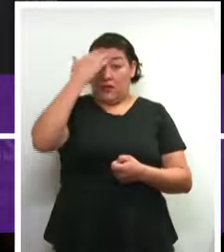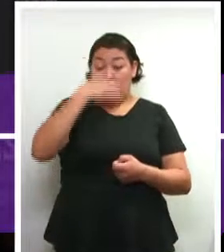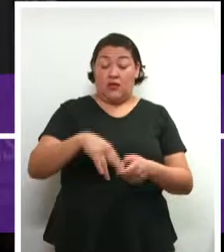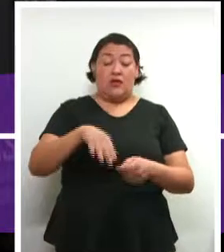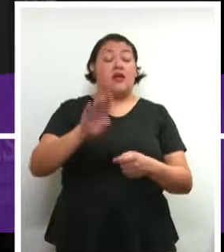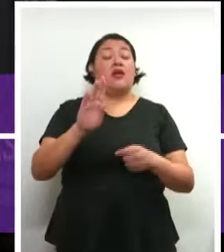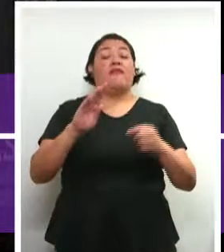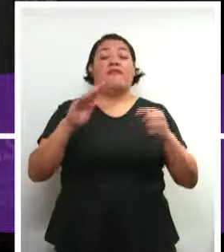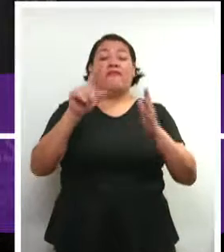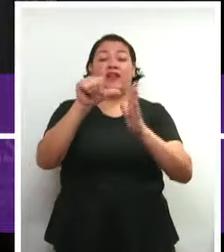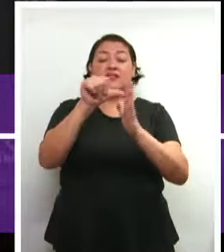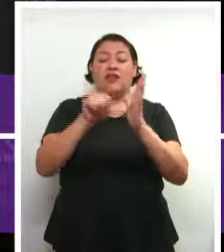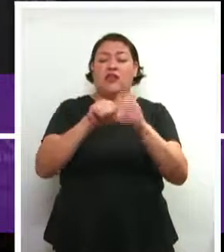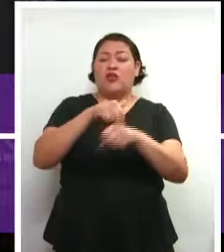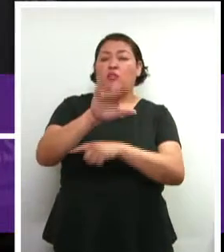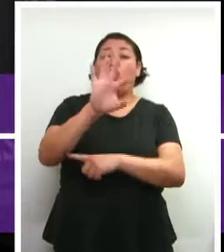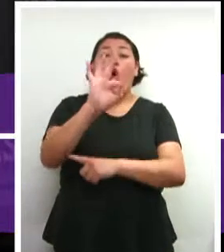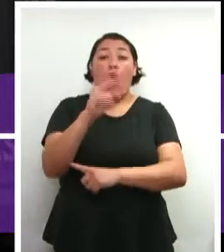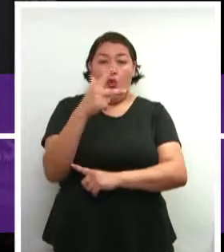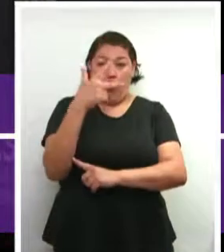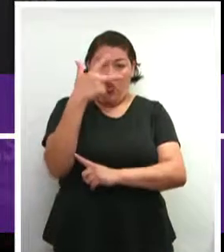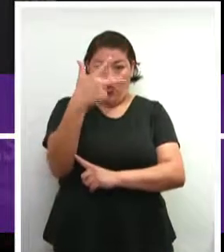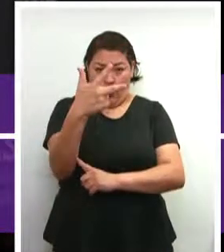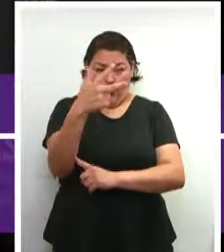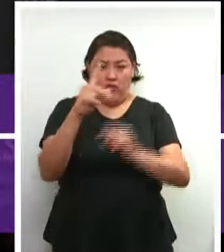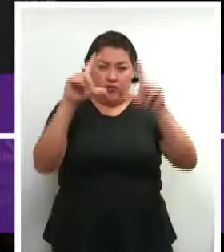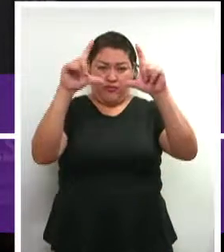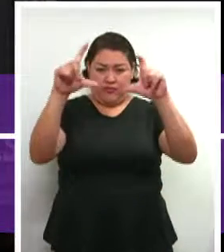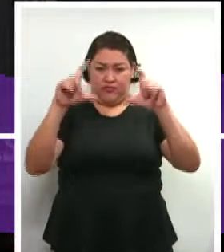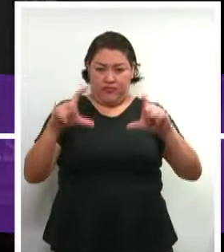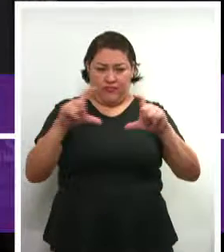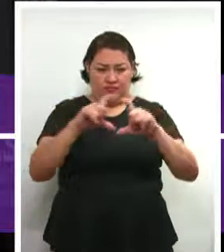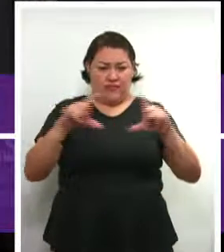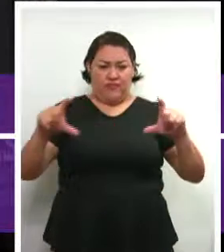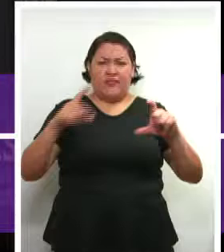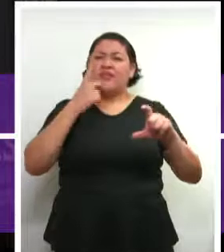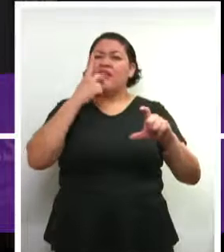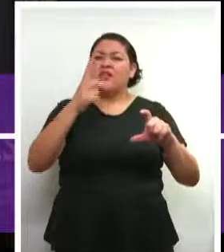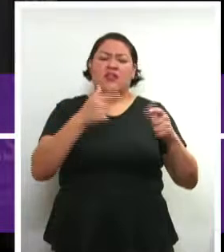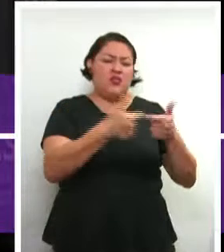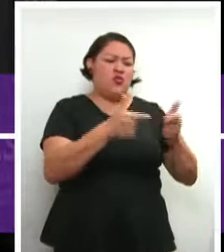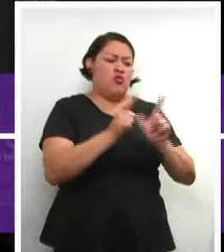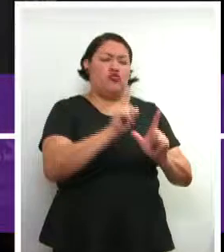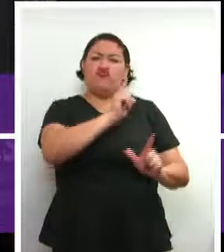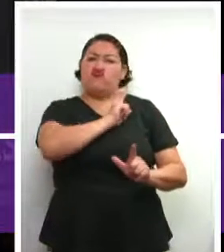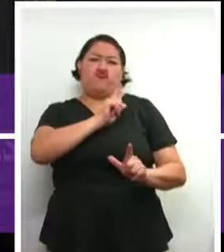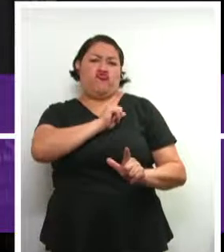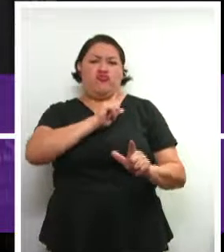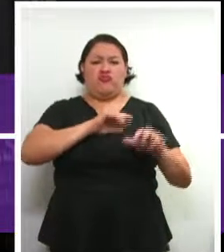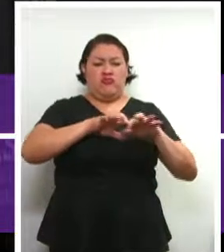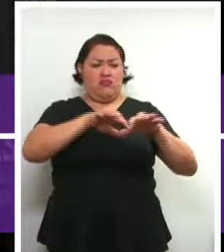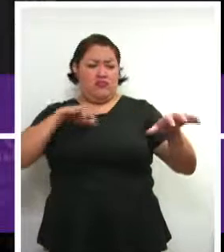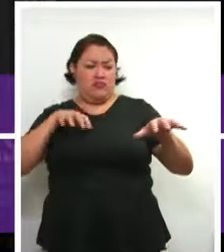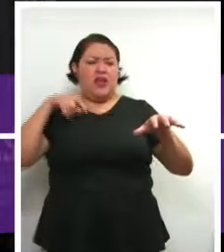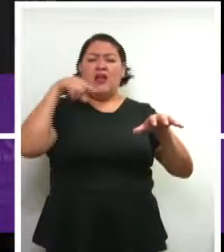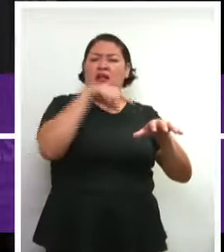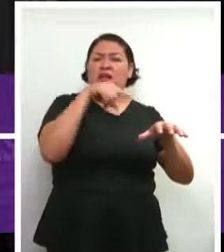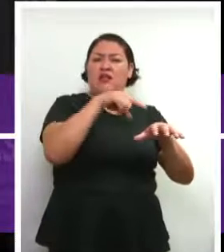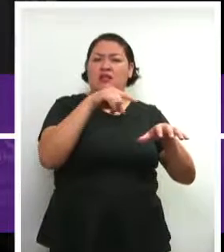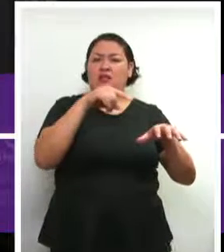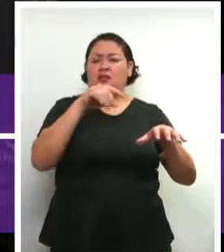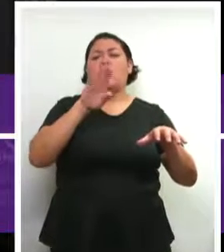K en el artículo 48 que define cuáles son los organismos autónomos. Y hablamos del H Cuerpo de